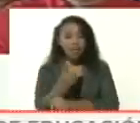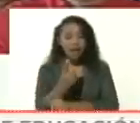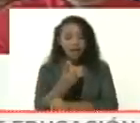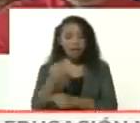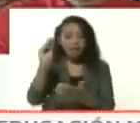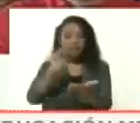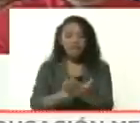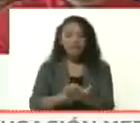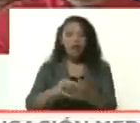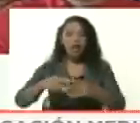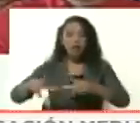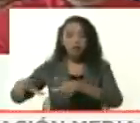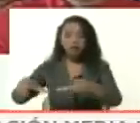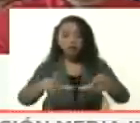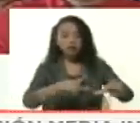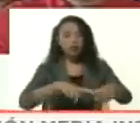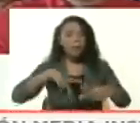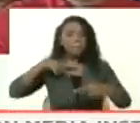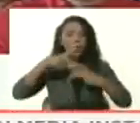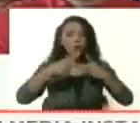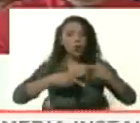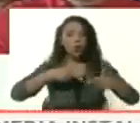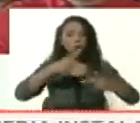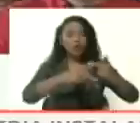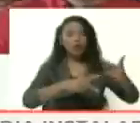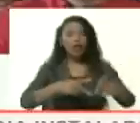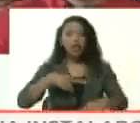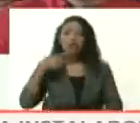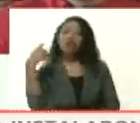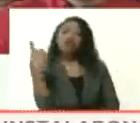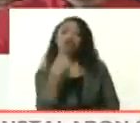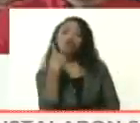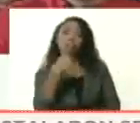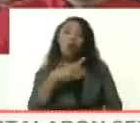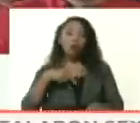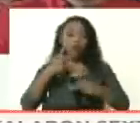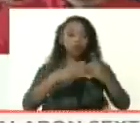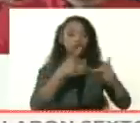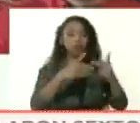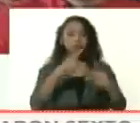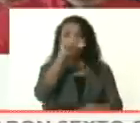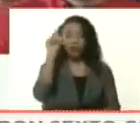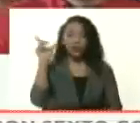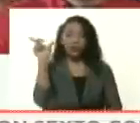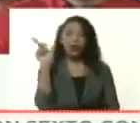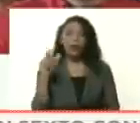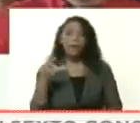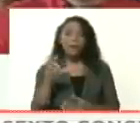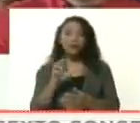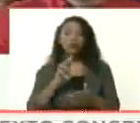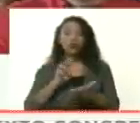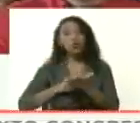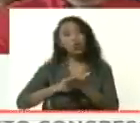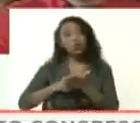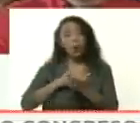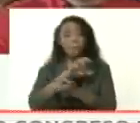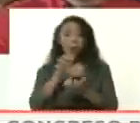gobernadores, áreas productivas. ¿Que solo produciendo el partido se va a resolver el problema? No.